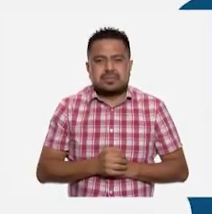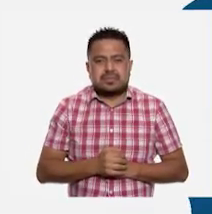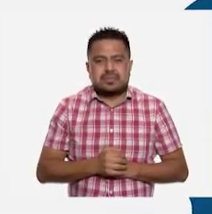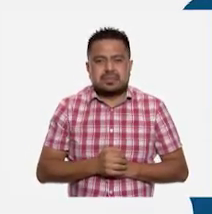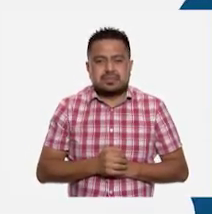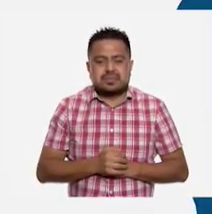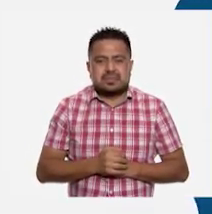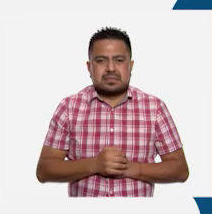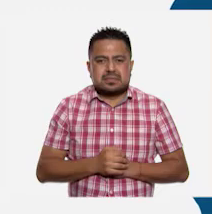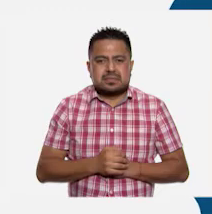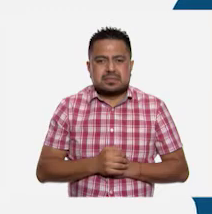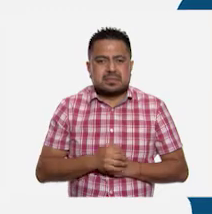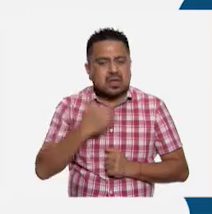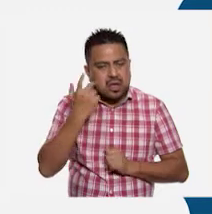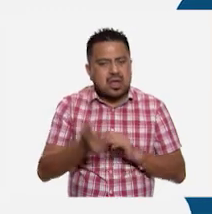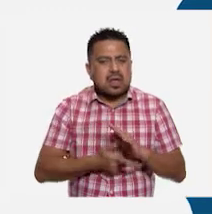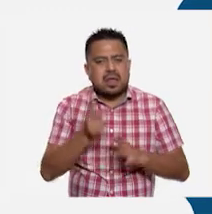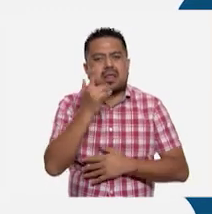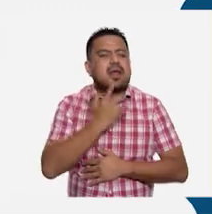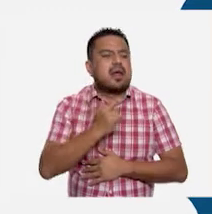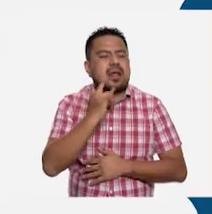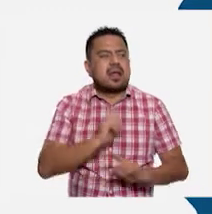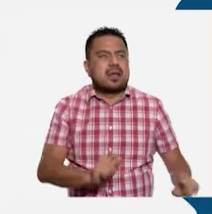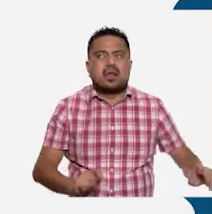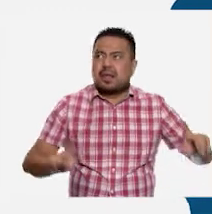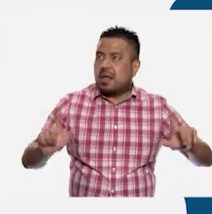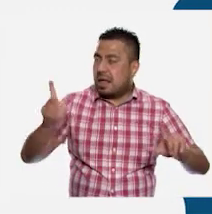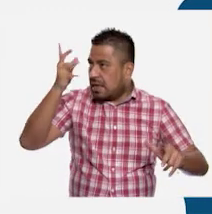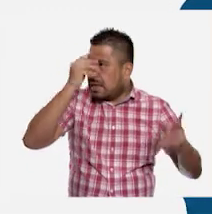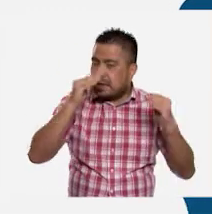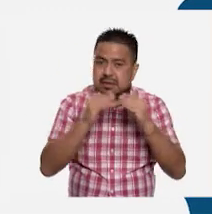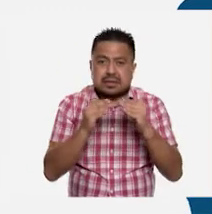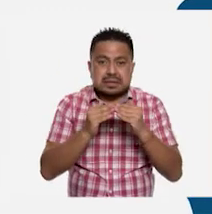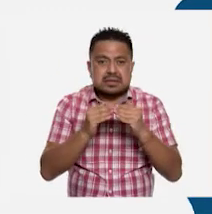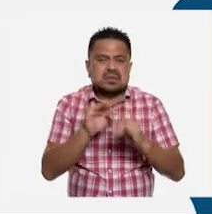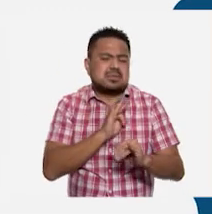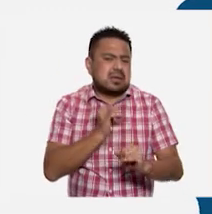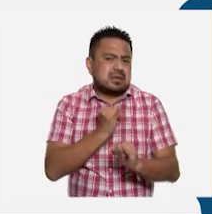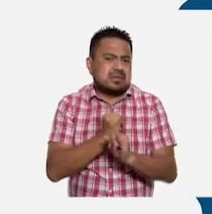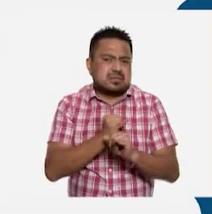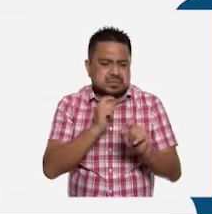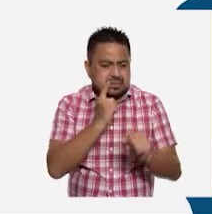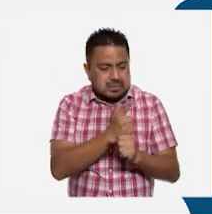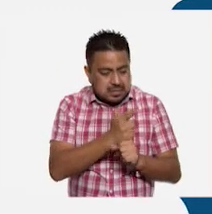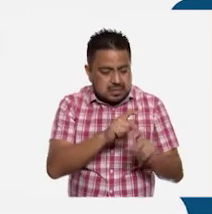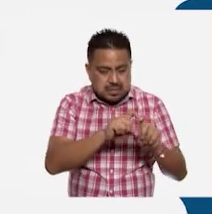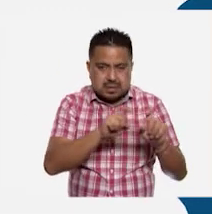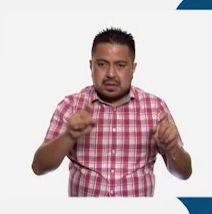conalitech.sep.gov.mx. Si quieres volver a ver los programas de Aprende en Casa, los puedes encontrar en la